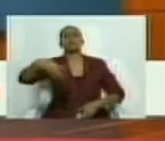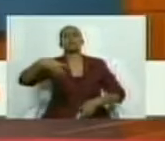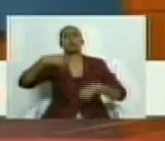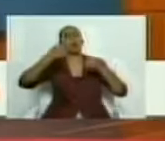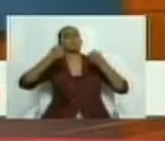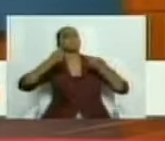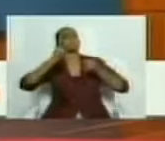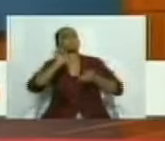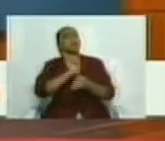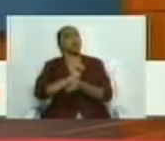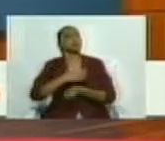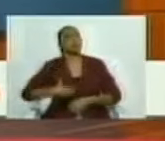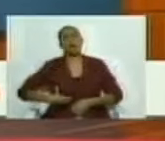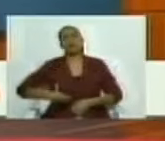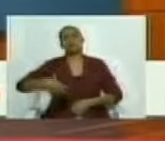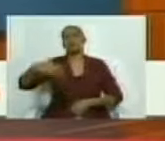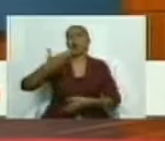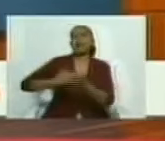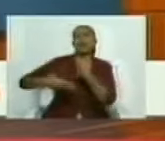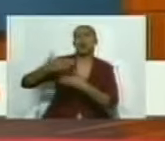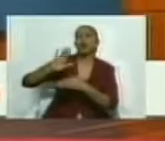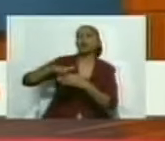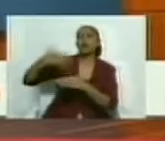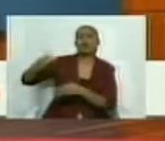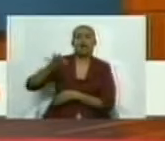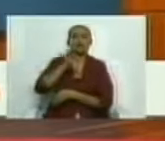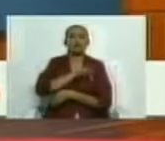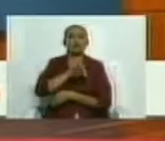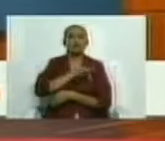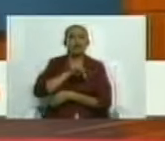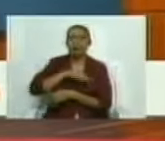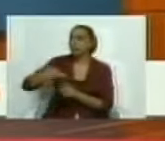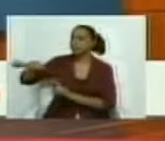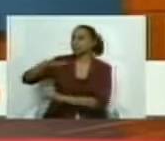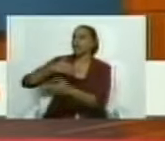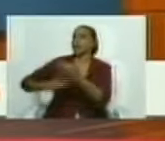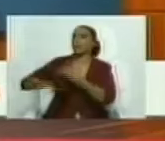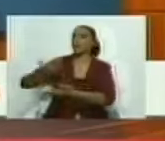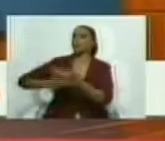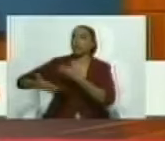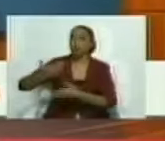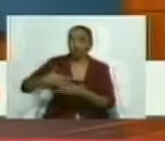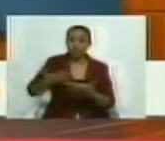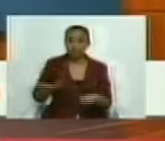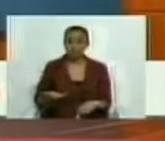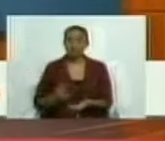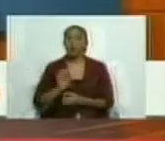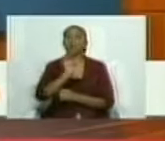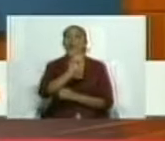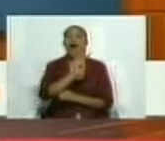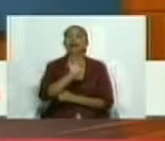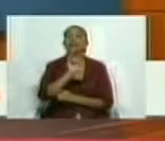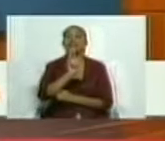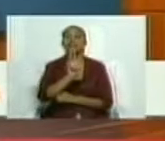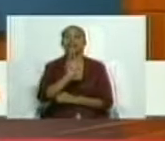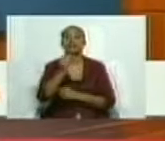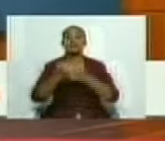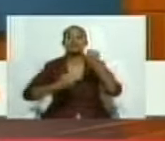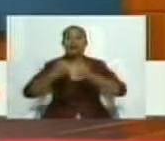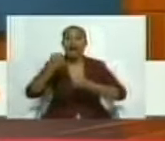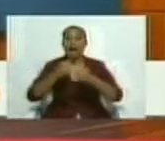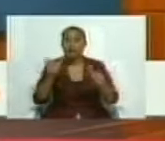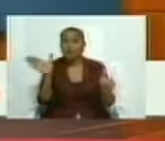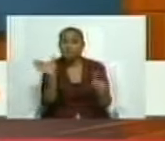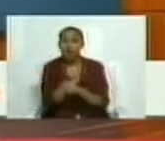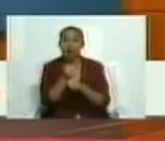26 allanamientos En esta segunda etapa se han decomisado 43 vehículos y 12 inmuebles se han